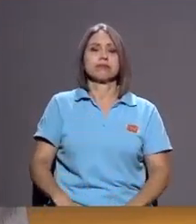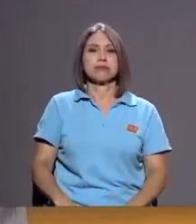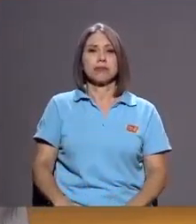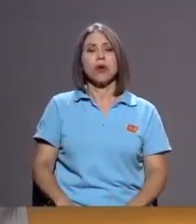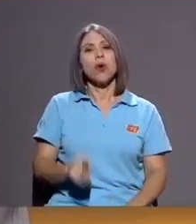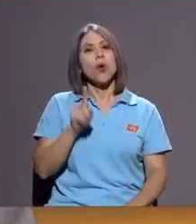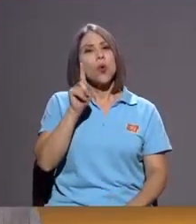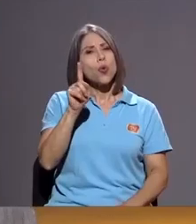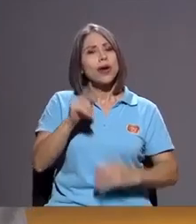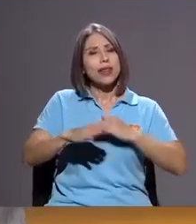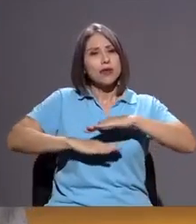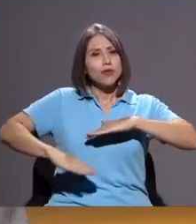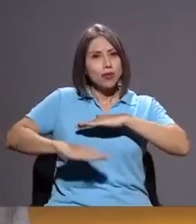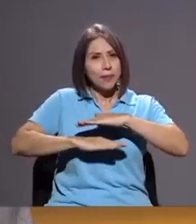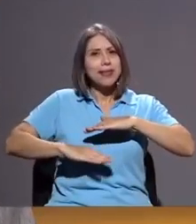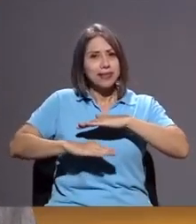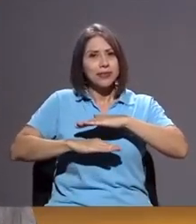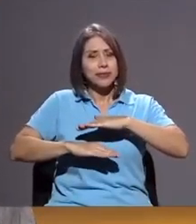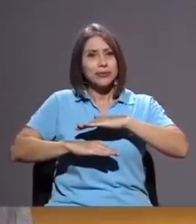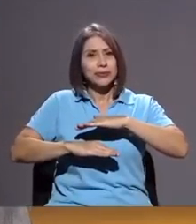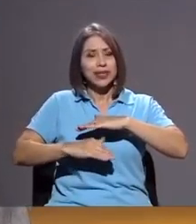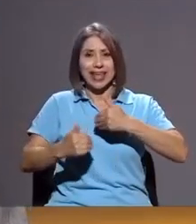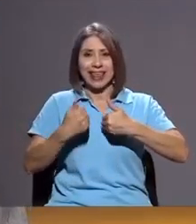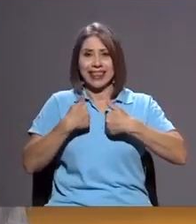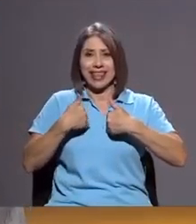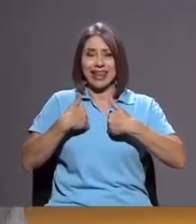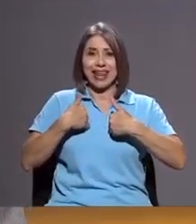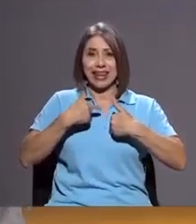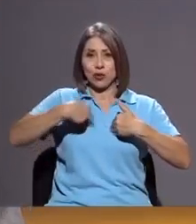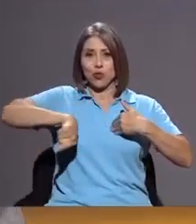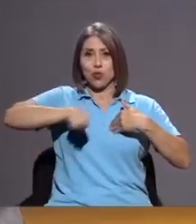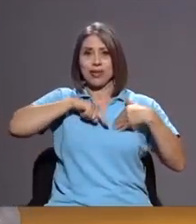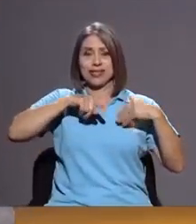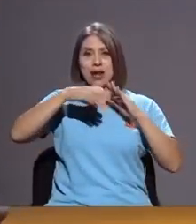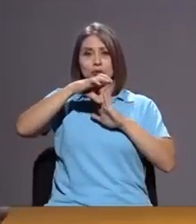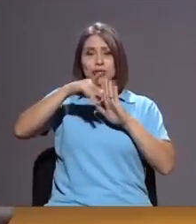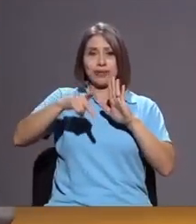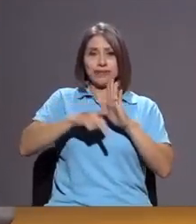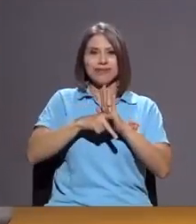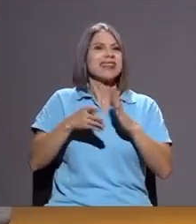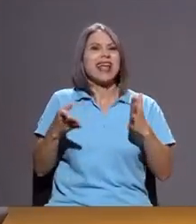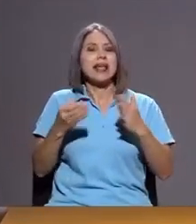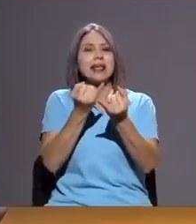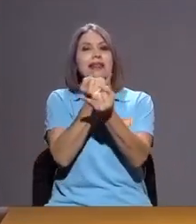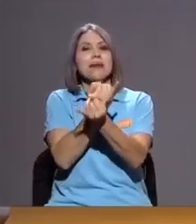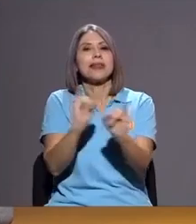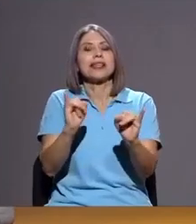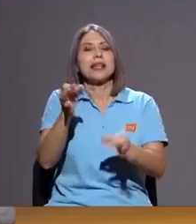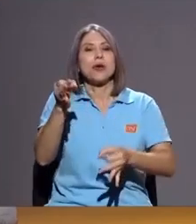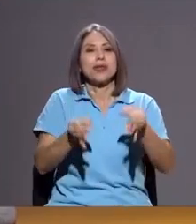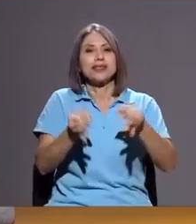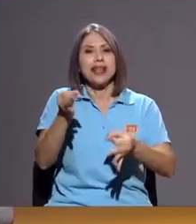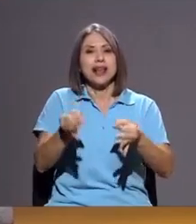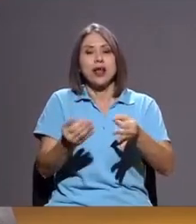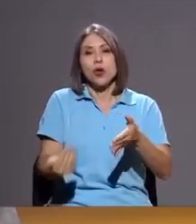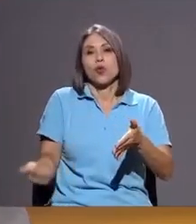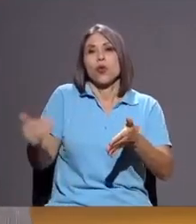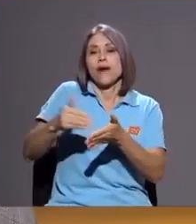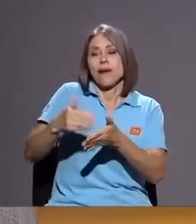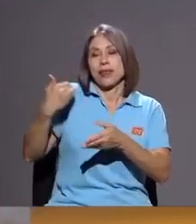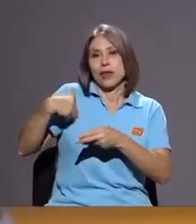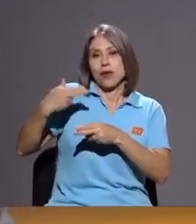los fundamentos de que tiene justamente la Constitución nuestra es el de la independencia judicial. Y nuevamente don Fernando Baudrill